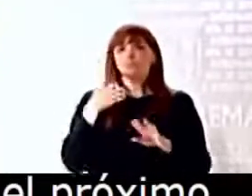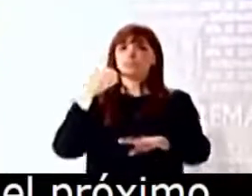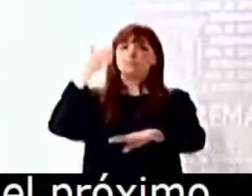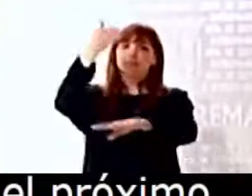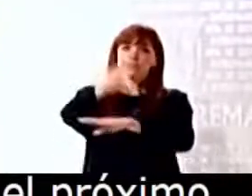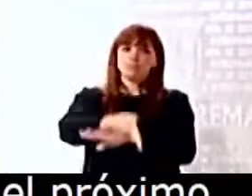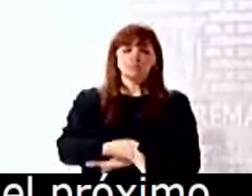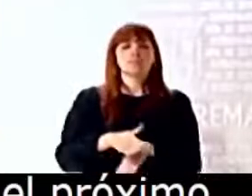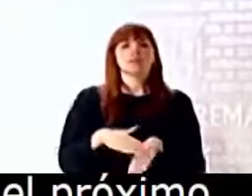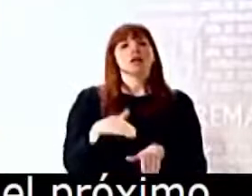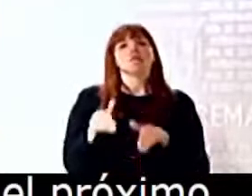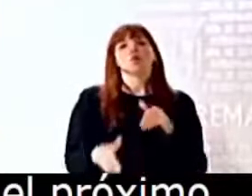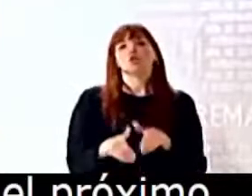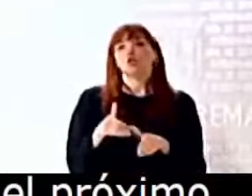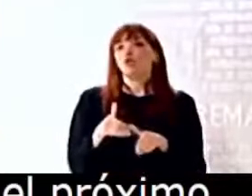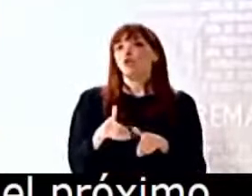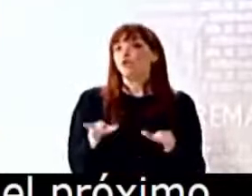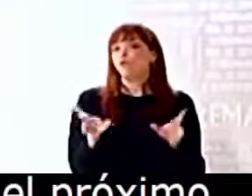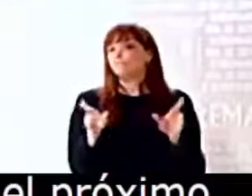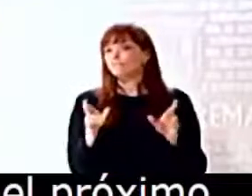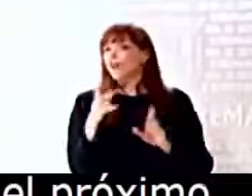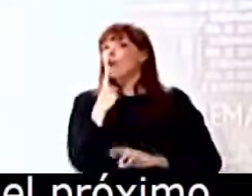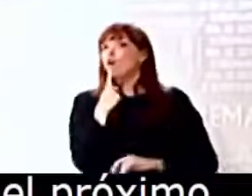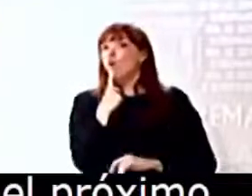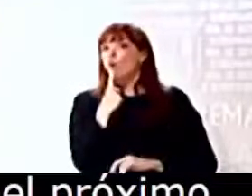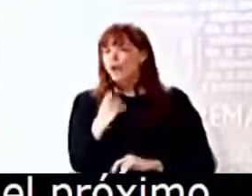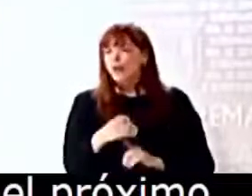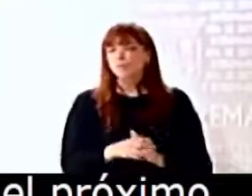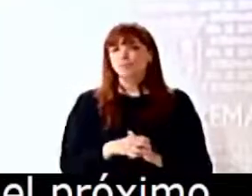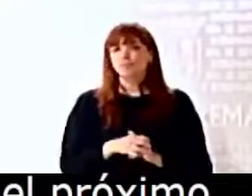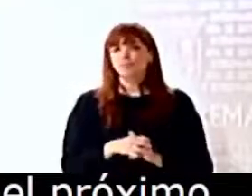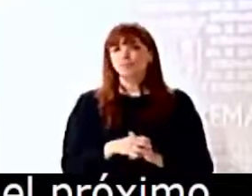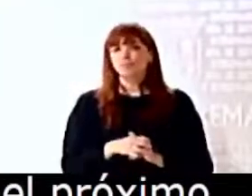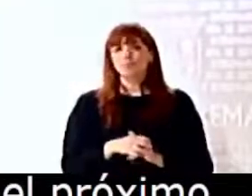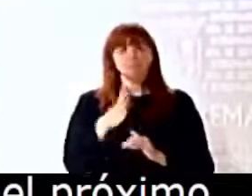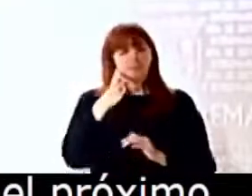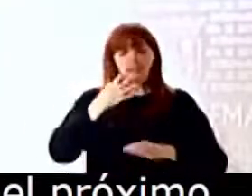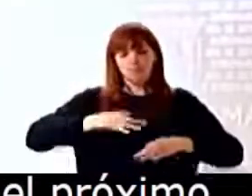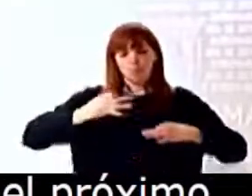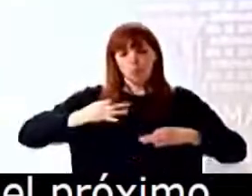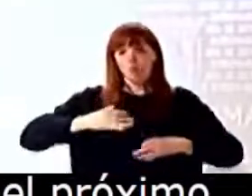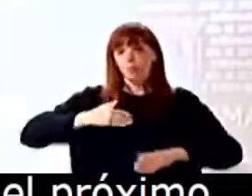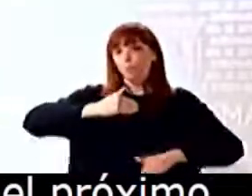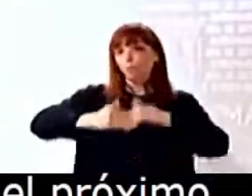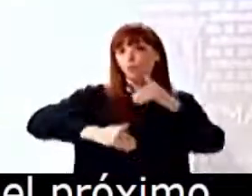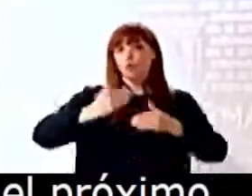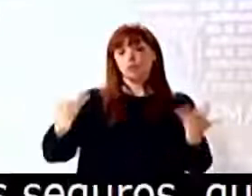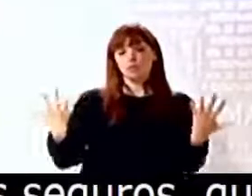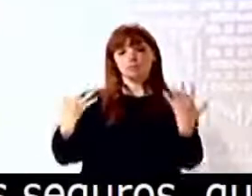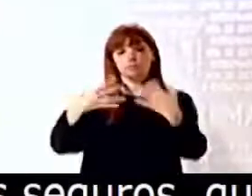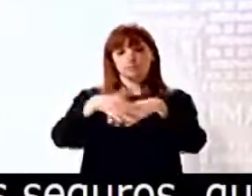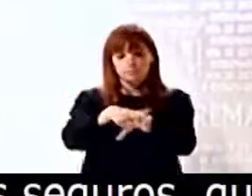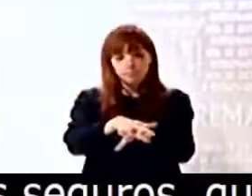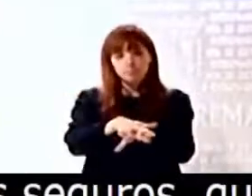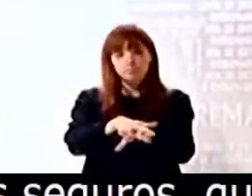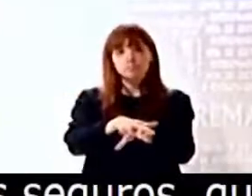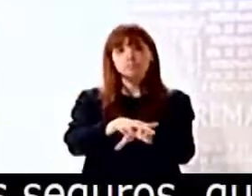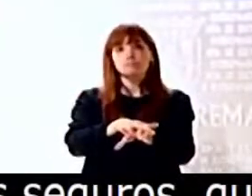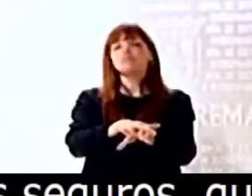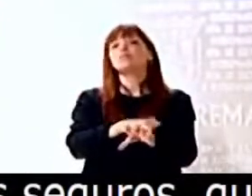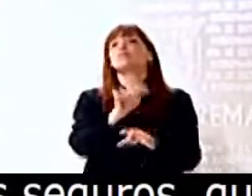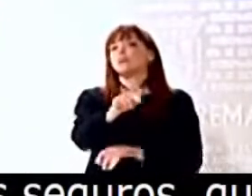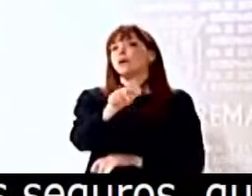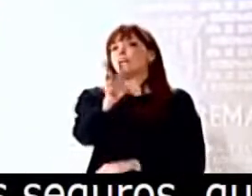a votar y ojalá, y estamos seguros, que ese proceso de fusión sirva